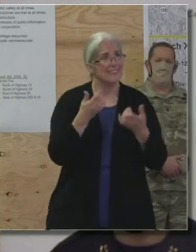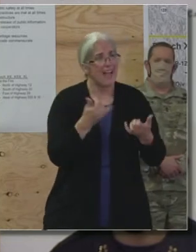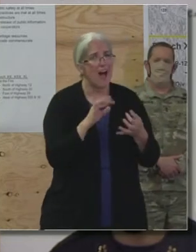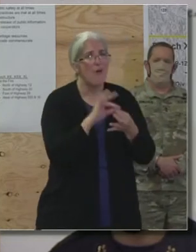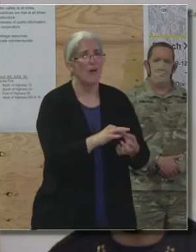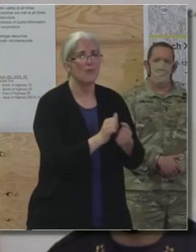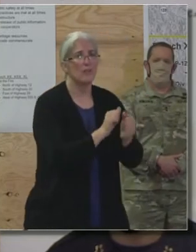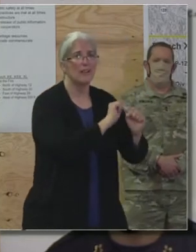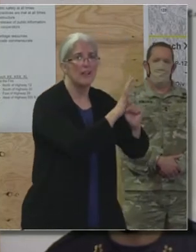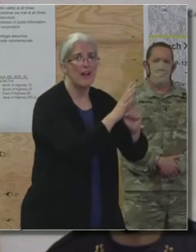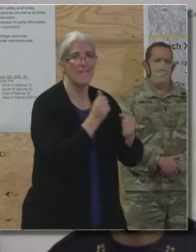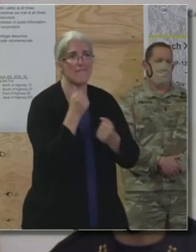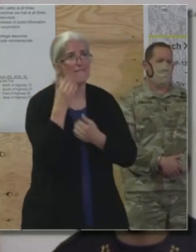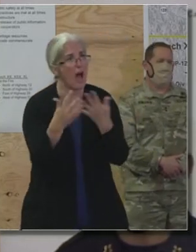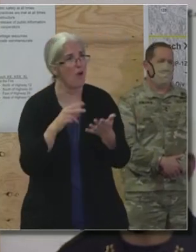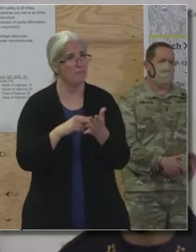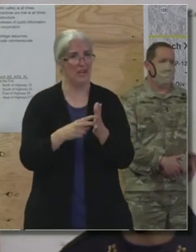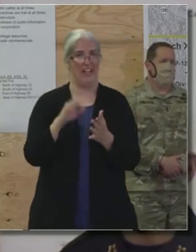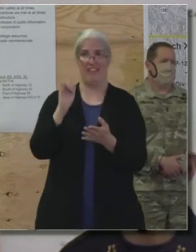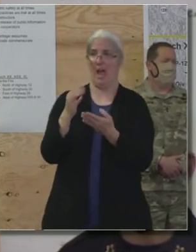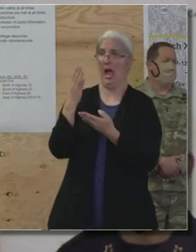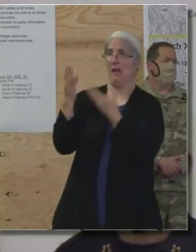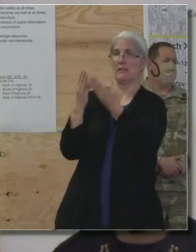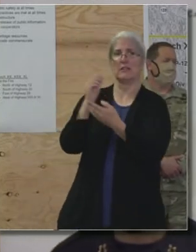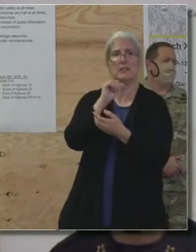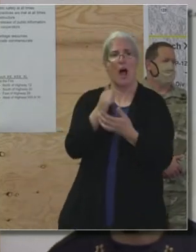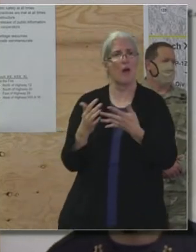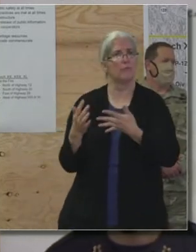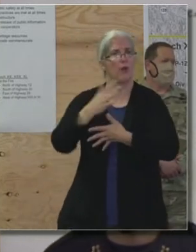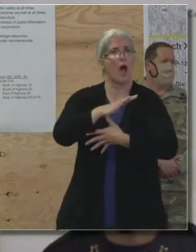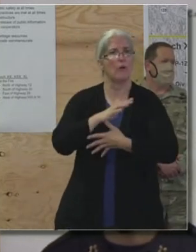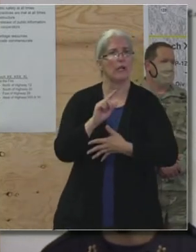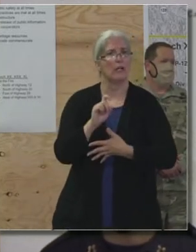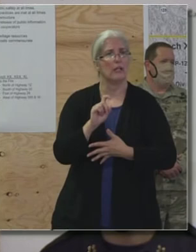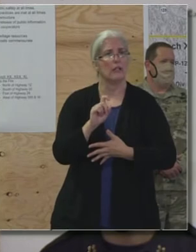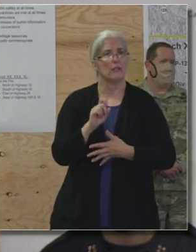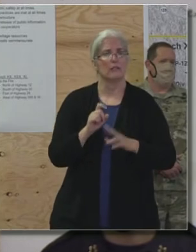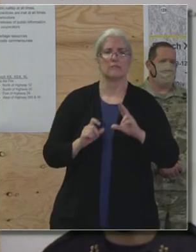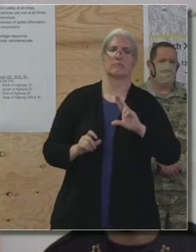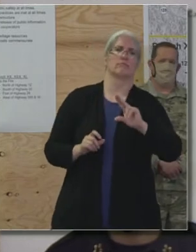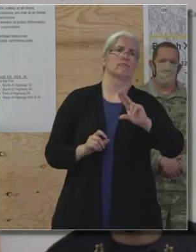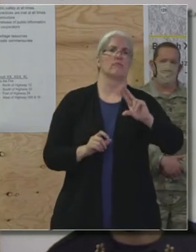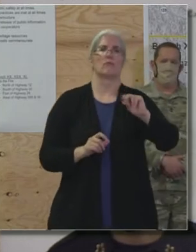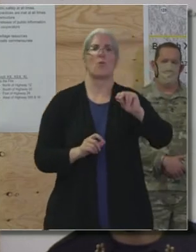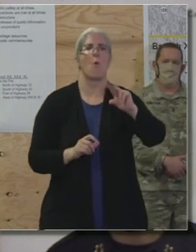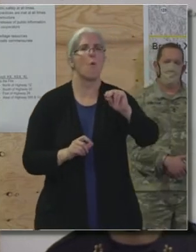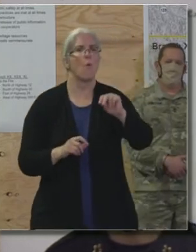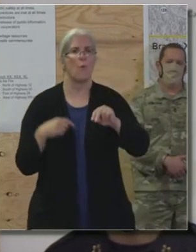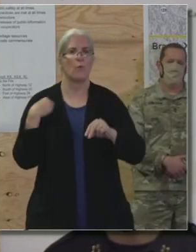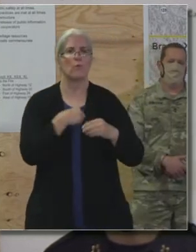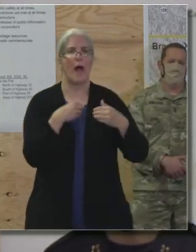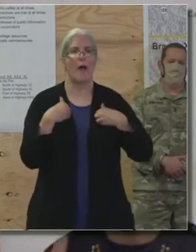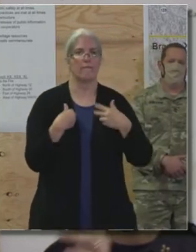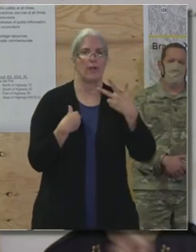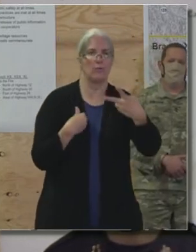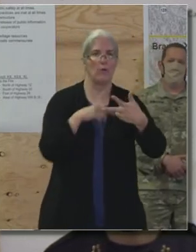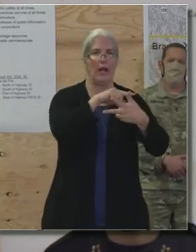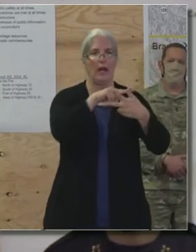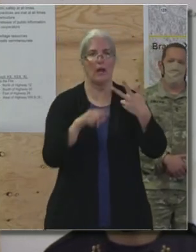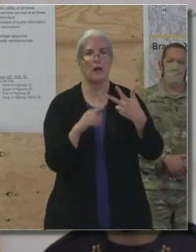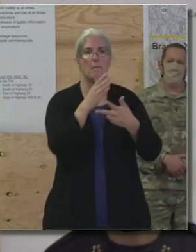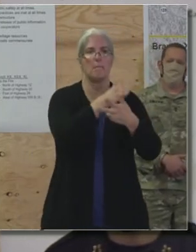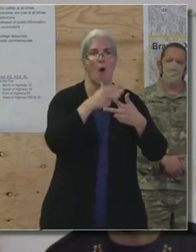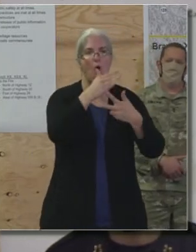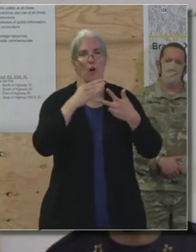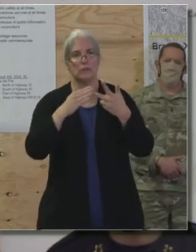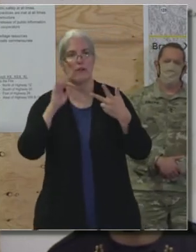vivienda no ya es una prioridad tenemos tres ramas las ramas legislativa y judicial y ejecutiva y todos estamos trabajando